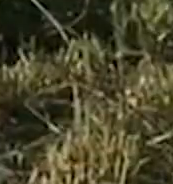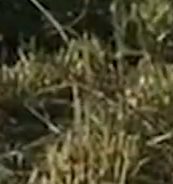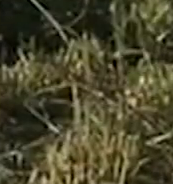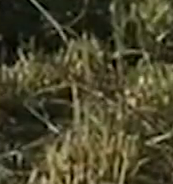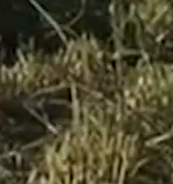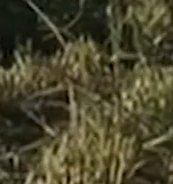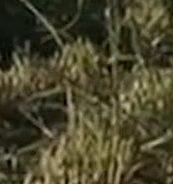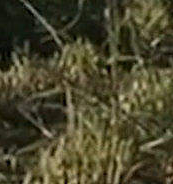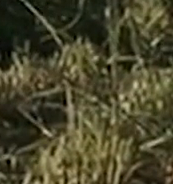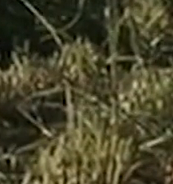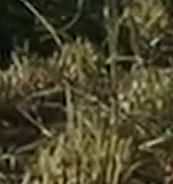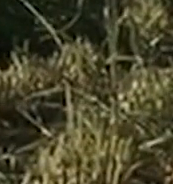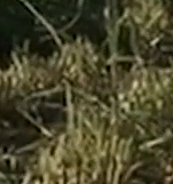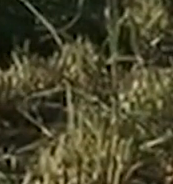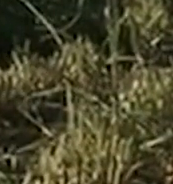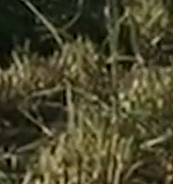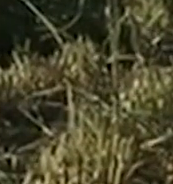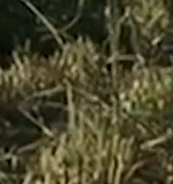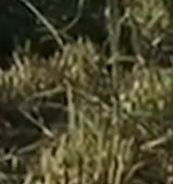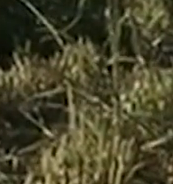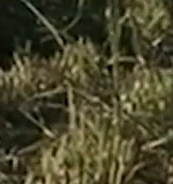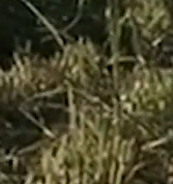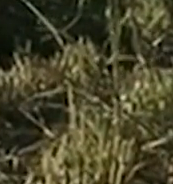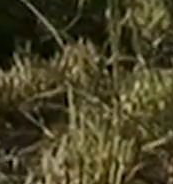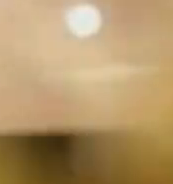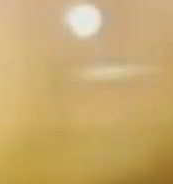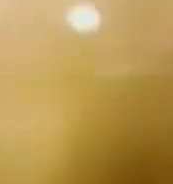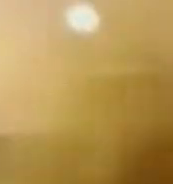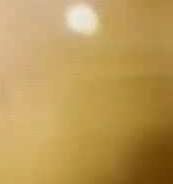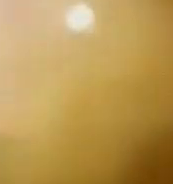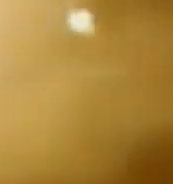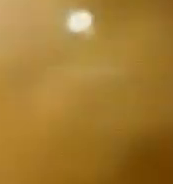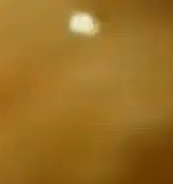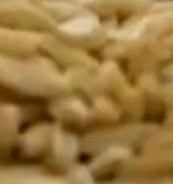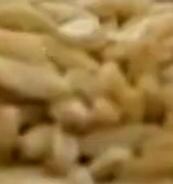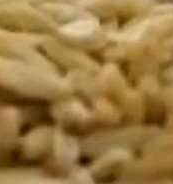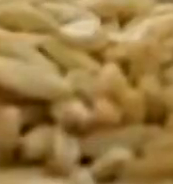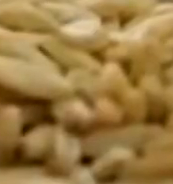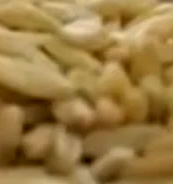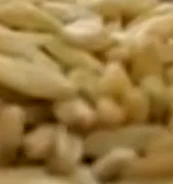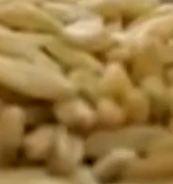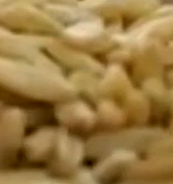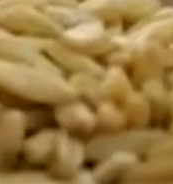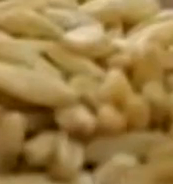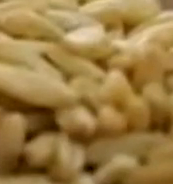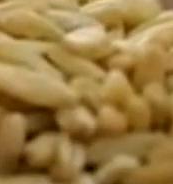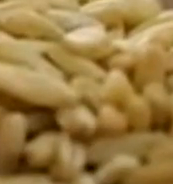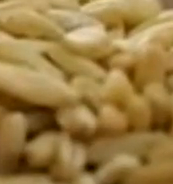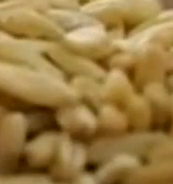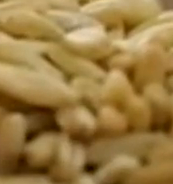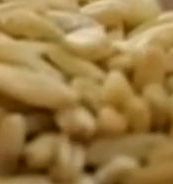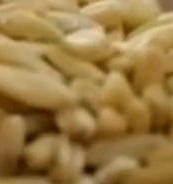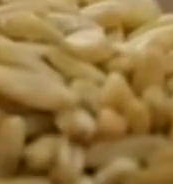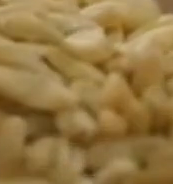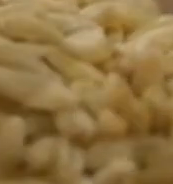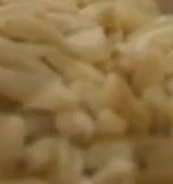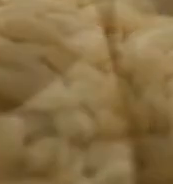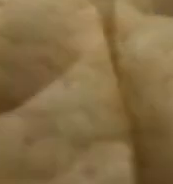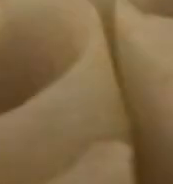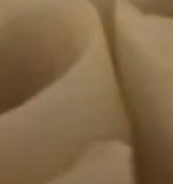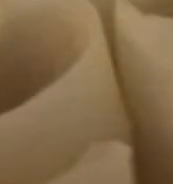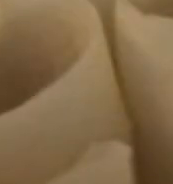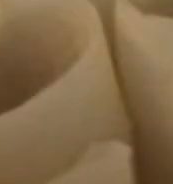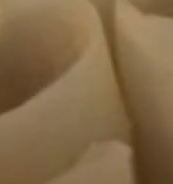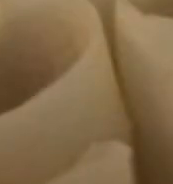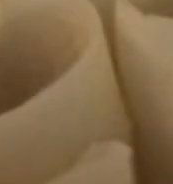de otras partes del mundo, aquí en China hay incontables formas de preparación de la avena. La gente suele moler el fruto o cereal de la